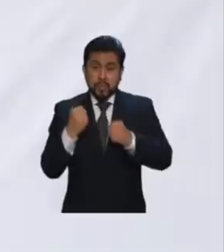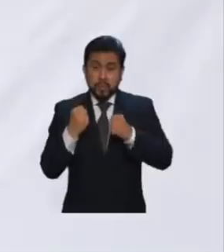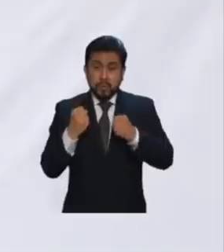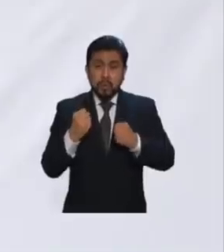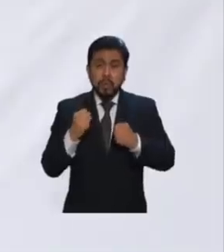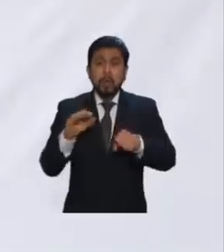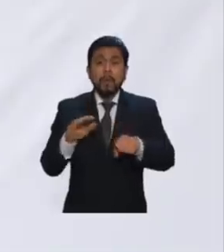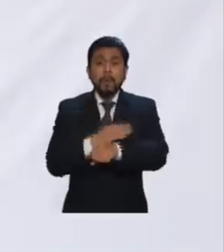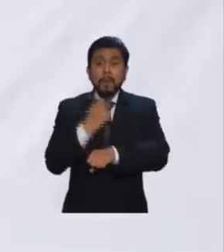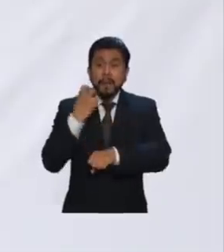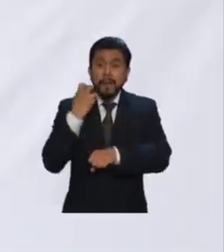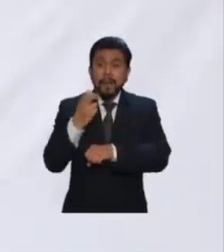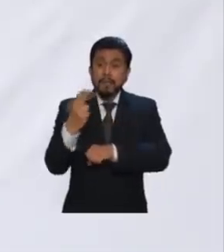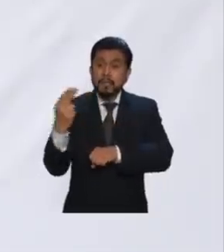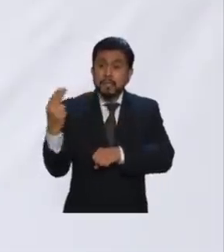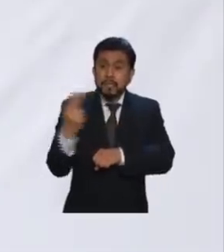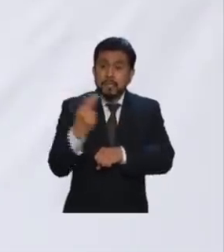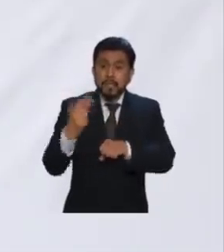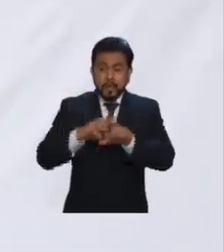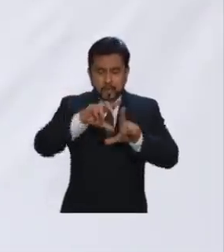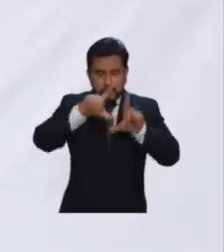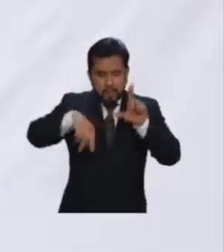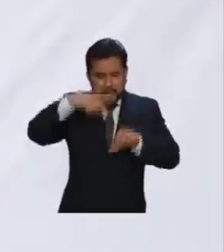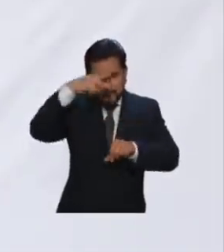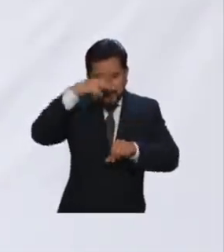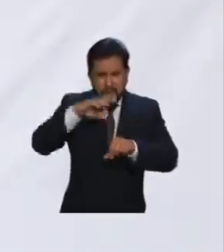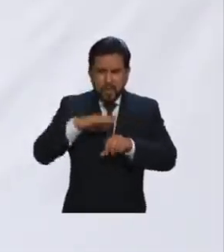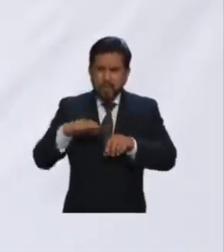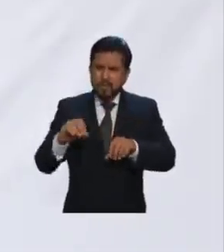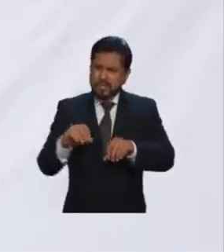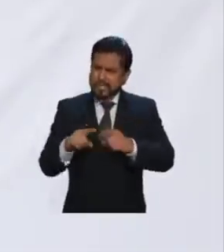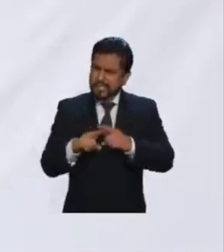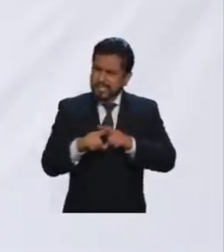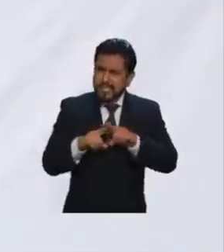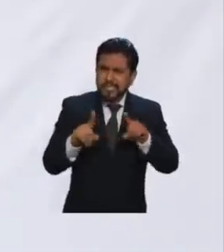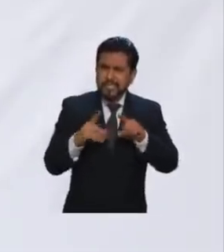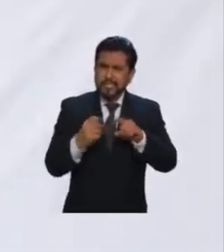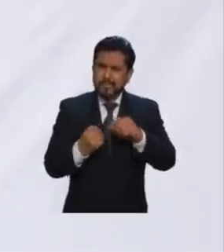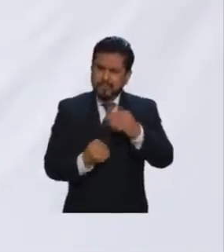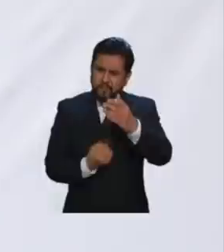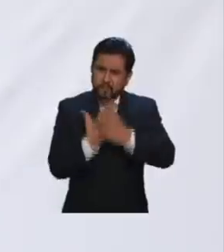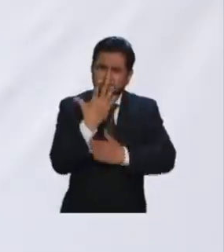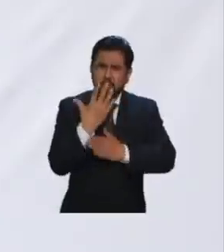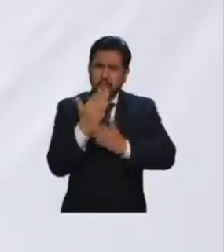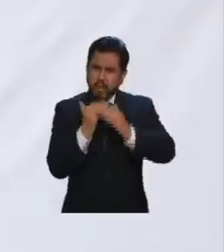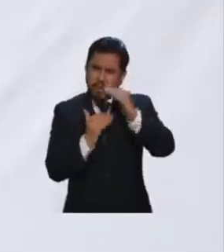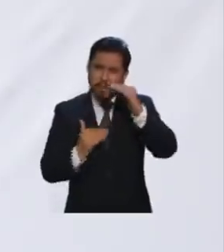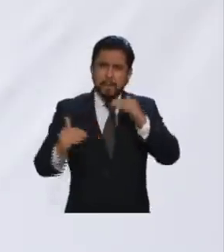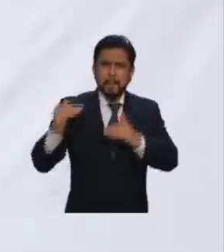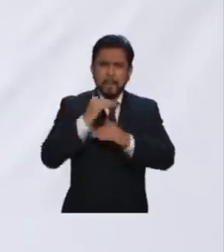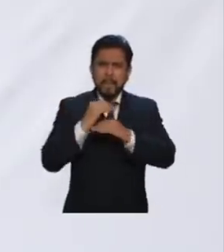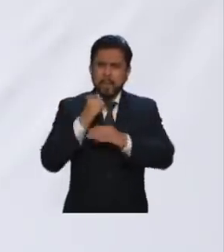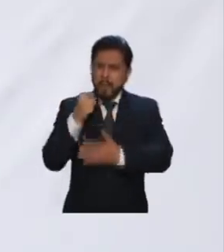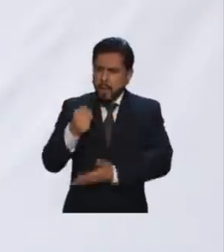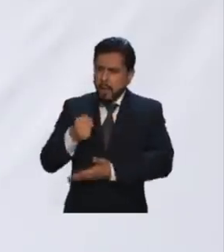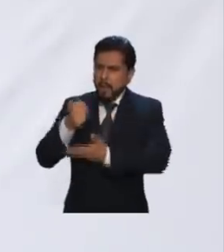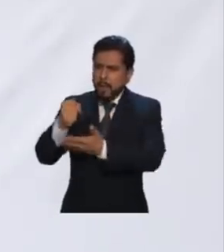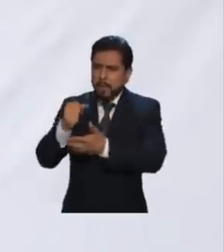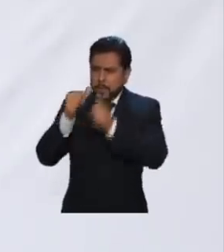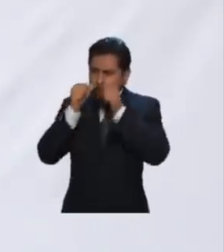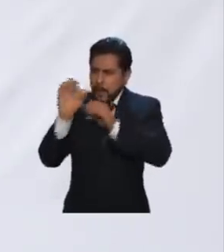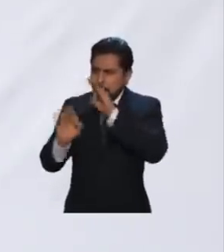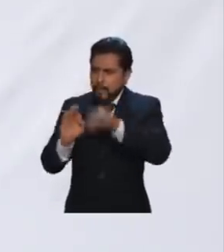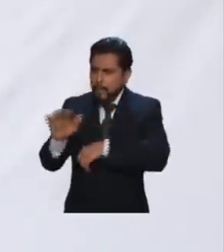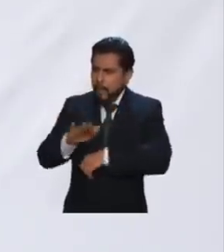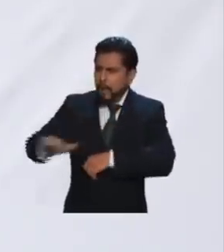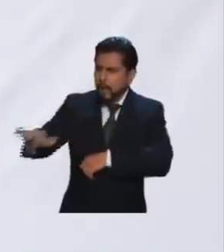patria distinta, una patria diferente, que disminuye desigualdades, que invierte donde menos hay y que si bien